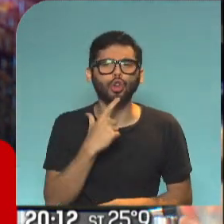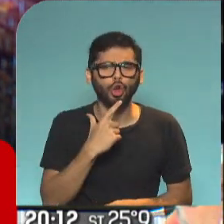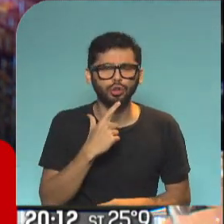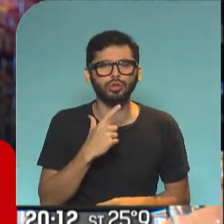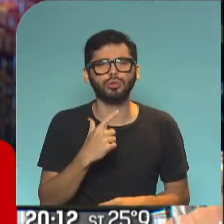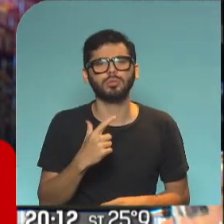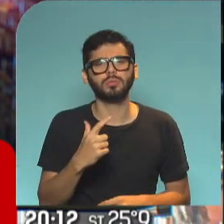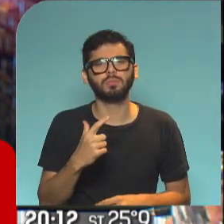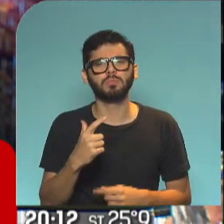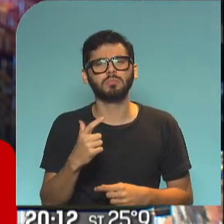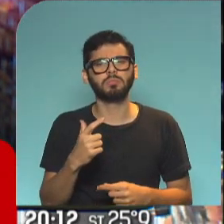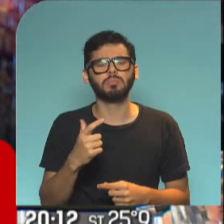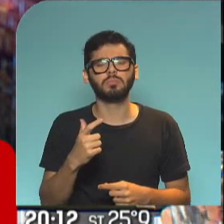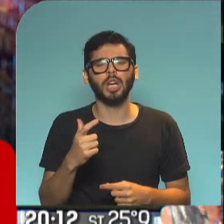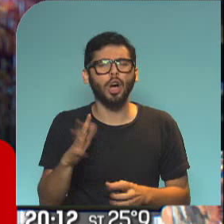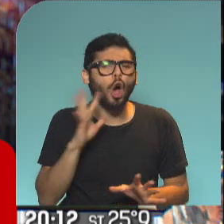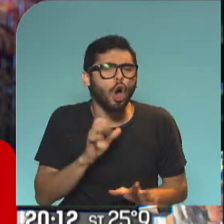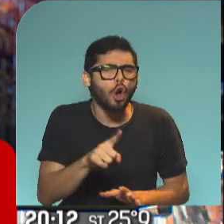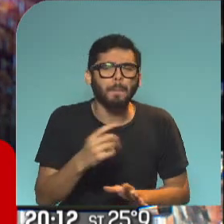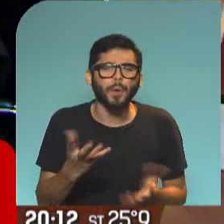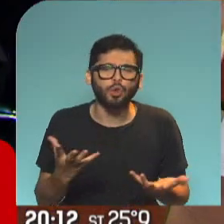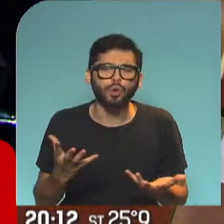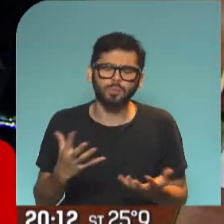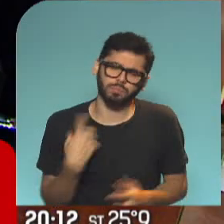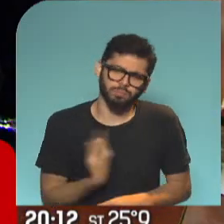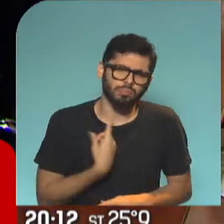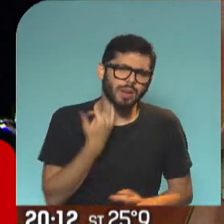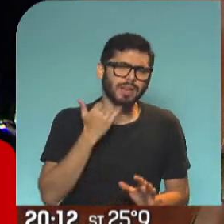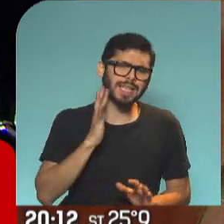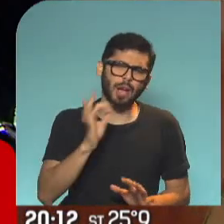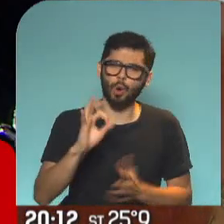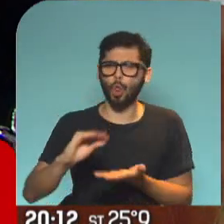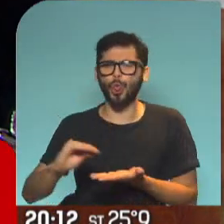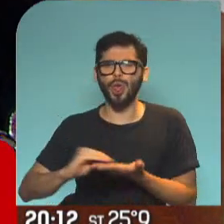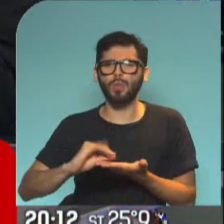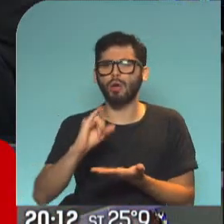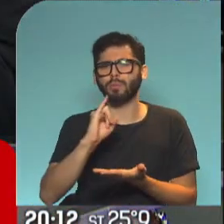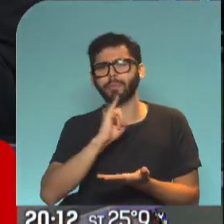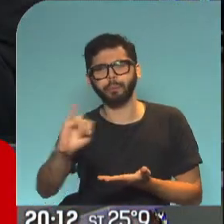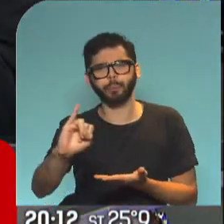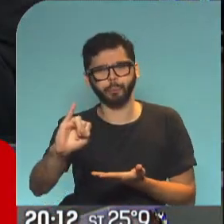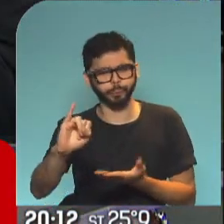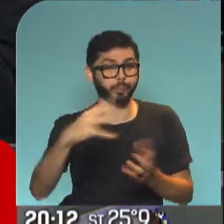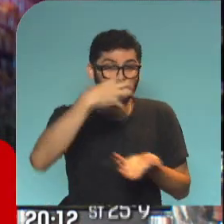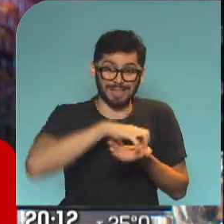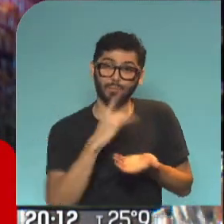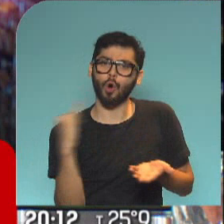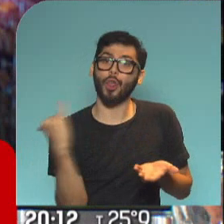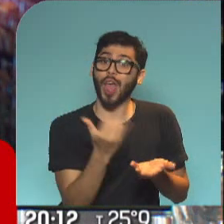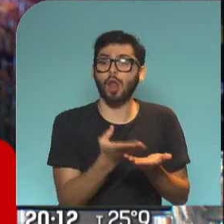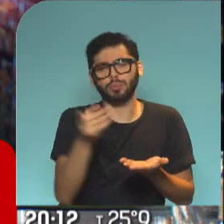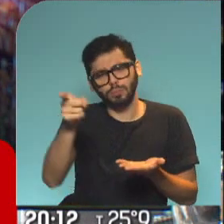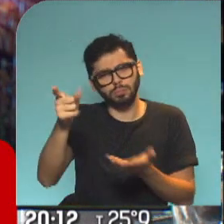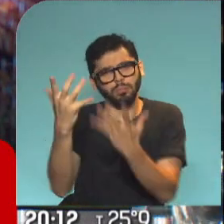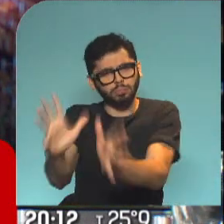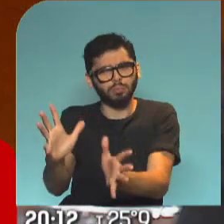qué consideración tiene sabemos que hay un diputado que ha pedido su remoción en el consejo de la magistratura sabemos que hoy